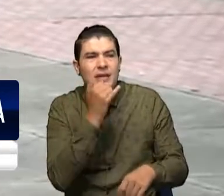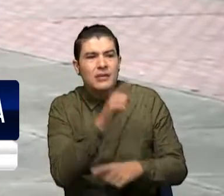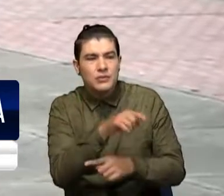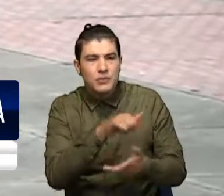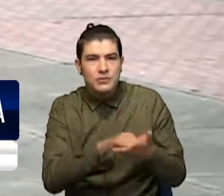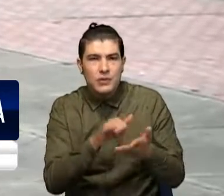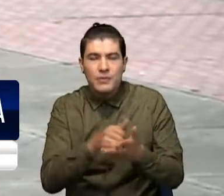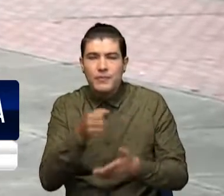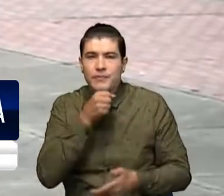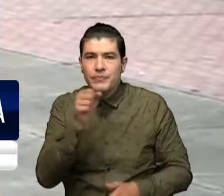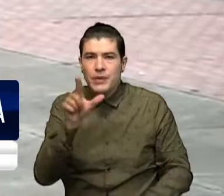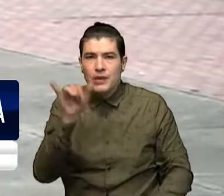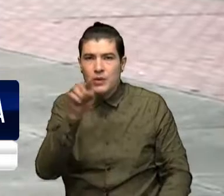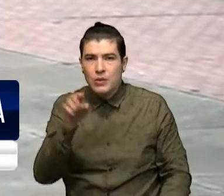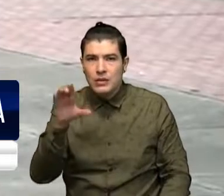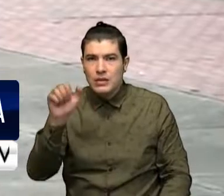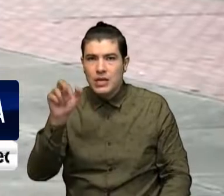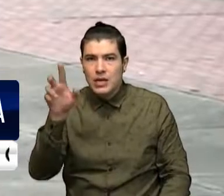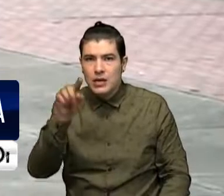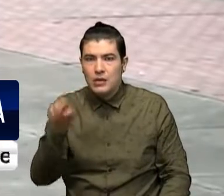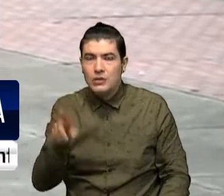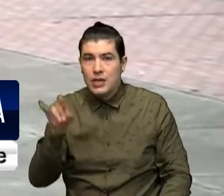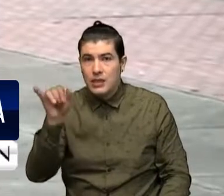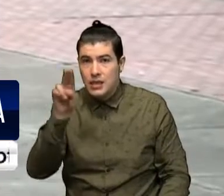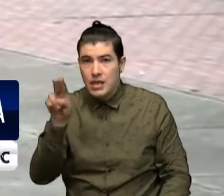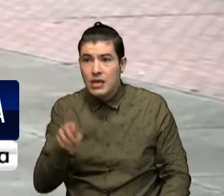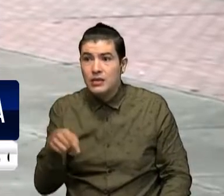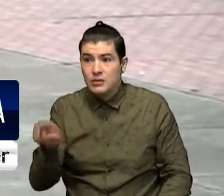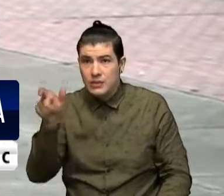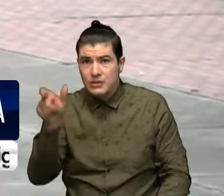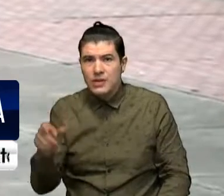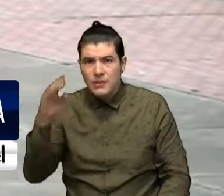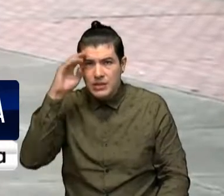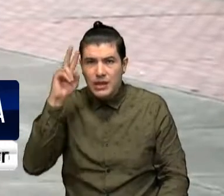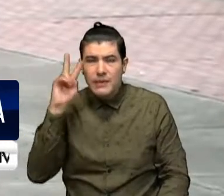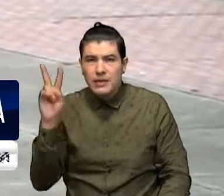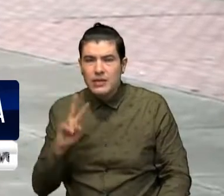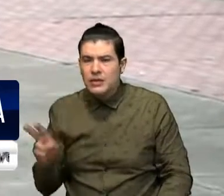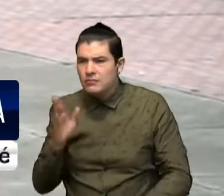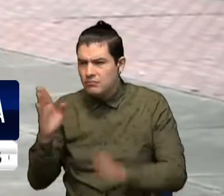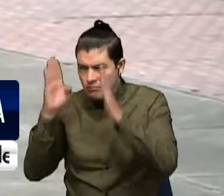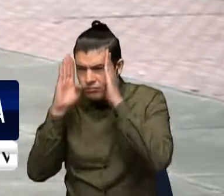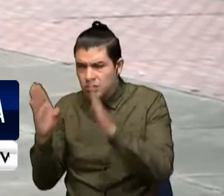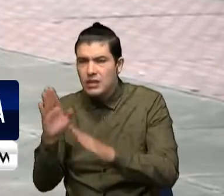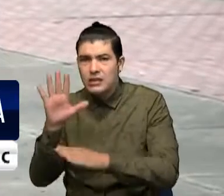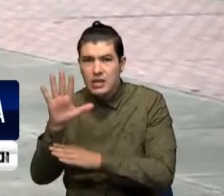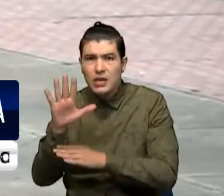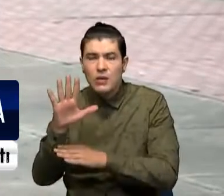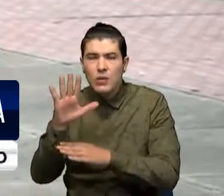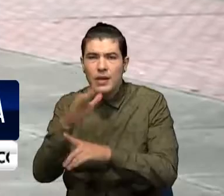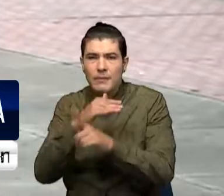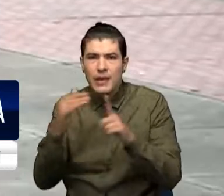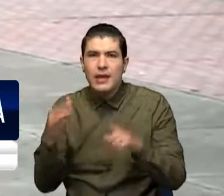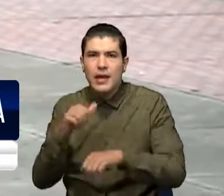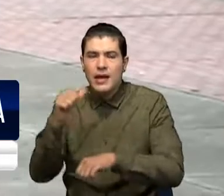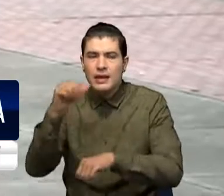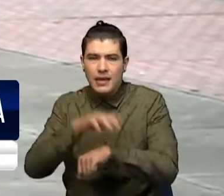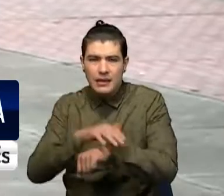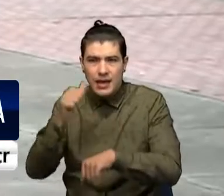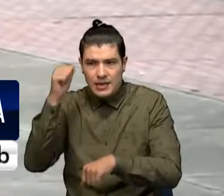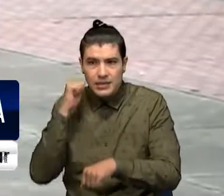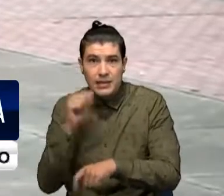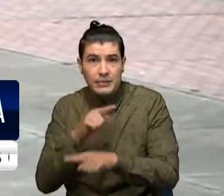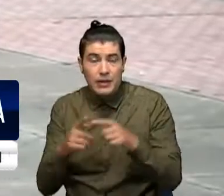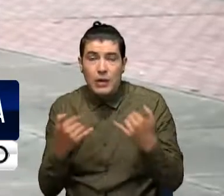Luis Carlos Díaz, que fue abordado por funcionarios del SEBIN hacia las 5:30 del día de ayer. Entre tanto, hoy